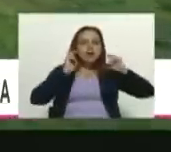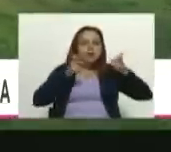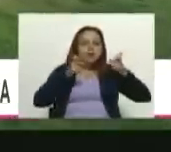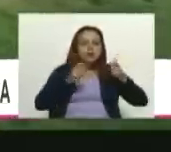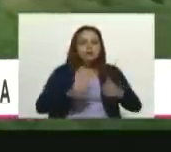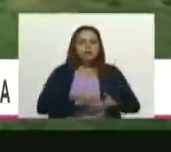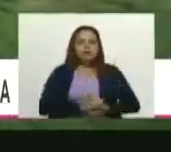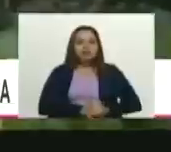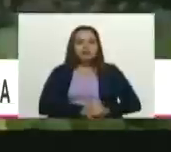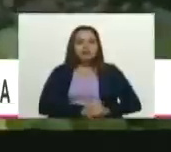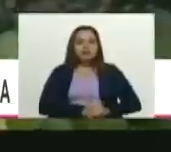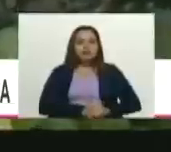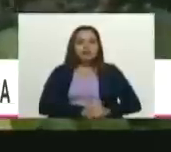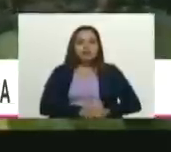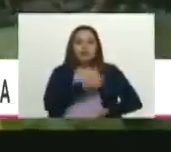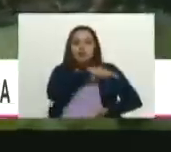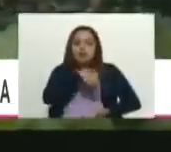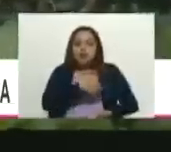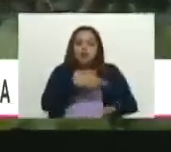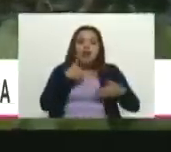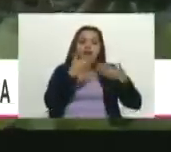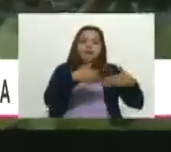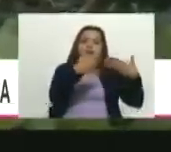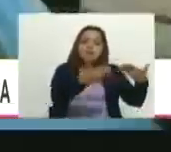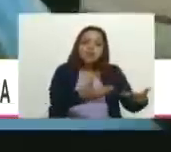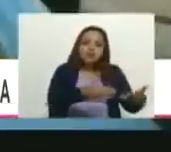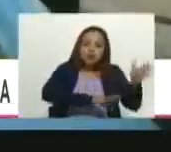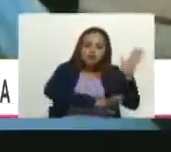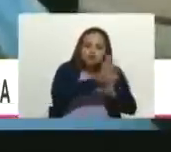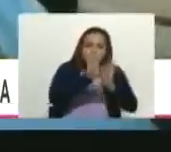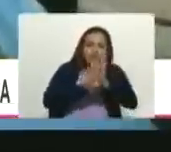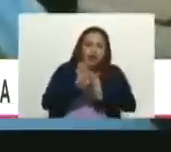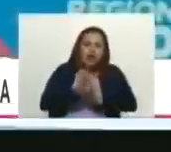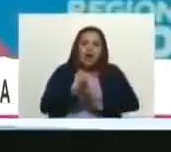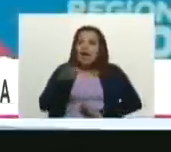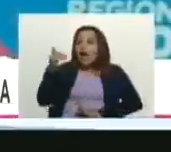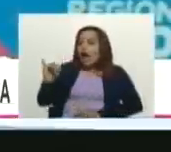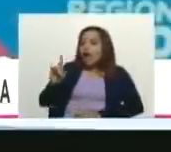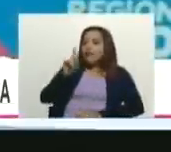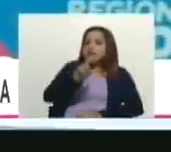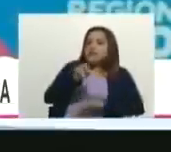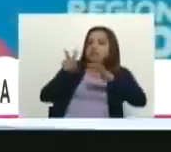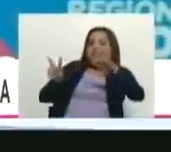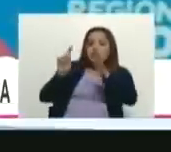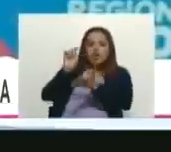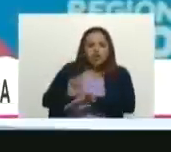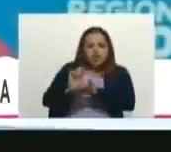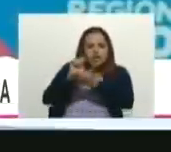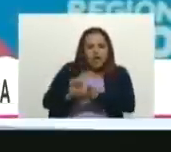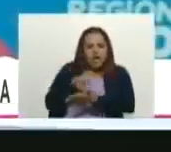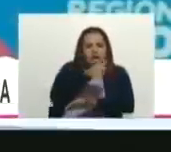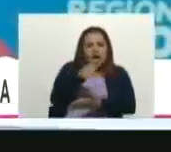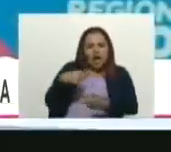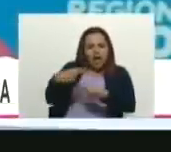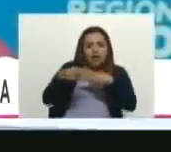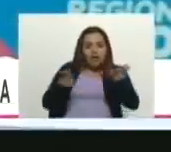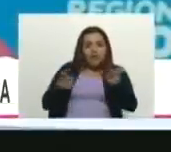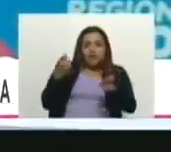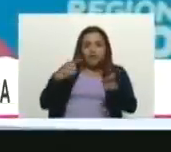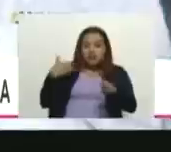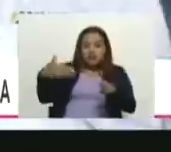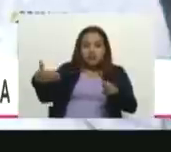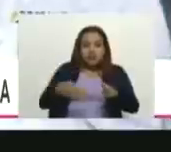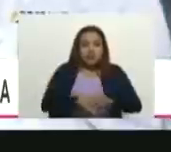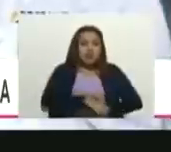Entonces, estamos avanzando. ¿Tú dices estamos que están llegando a 17 toneladas por hectárea en maíz? Sí, señor, sí, señor.